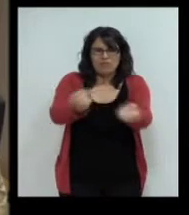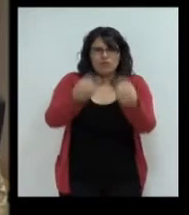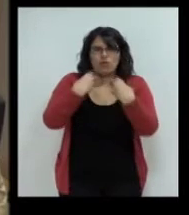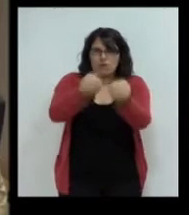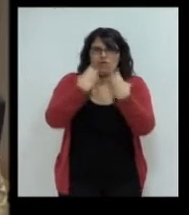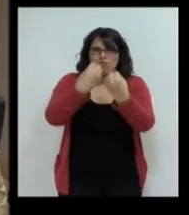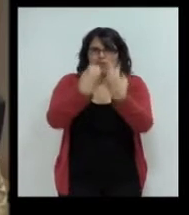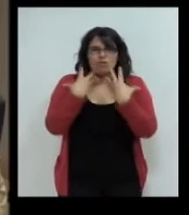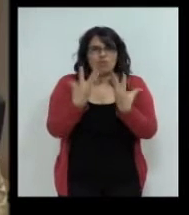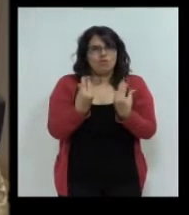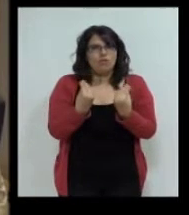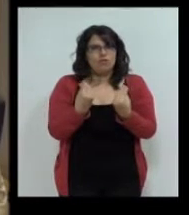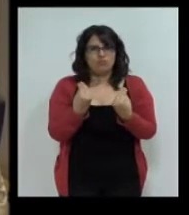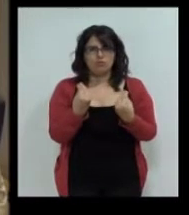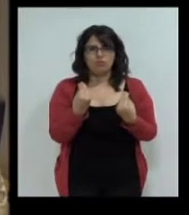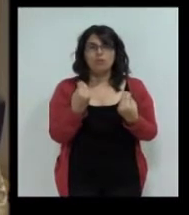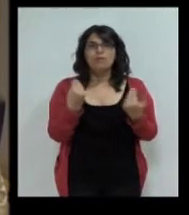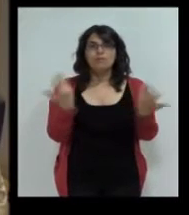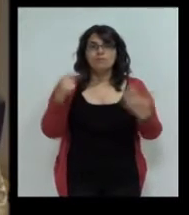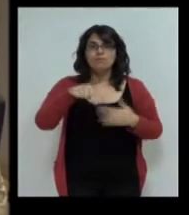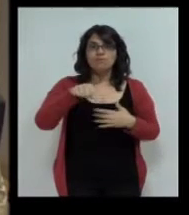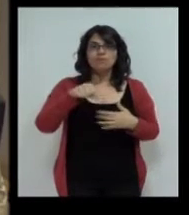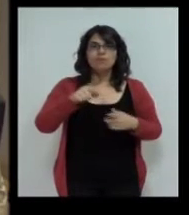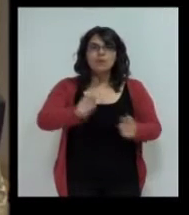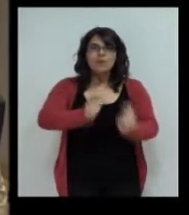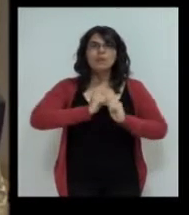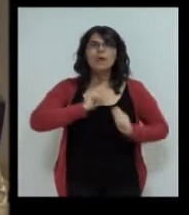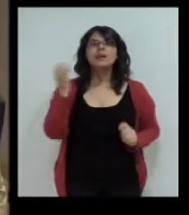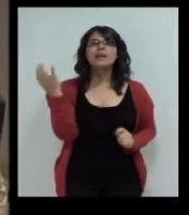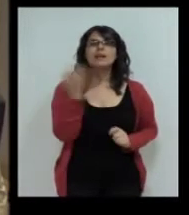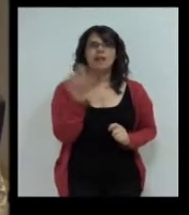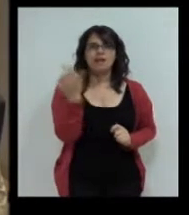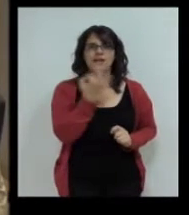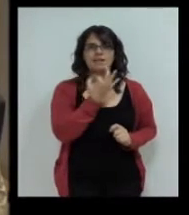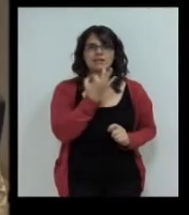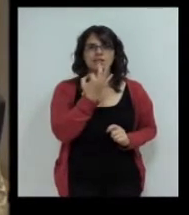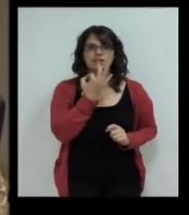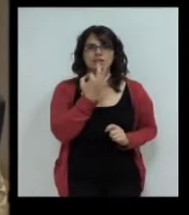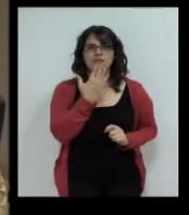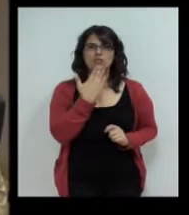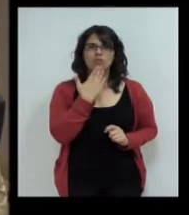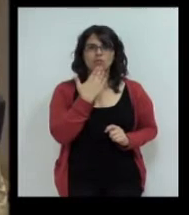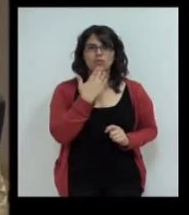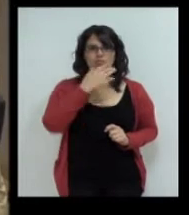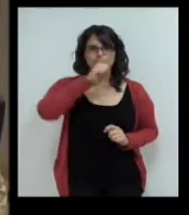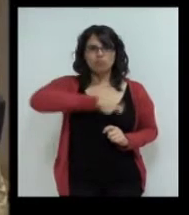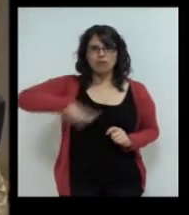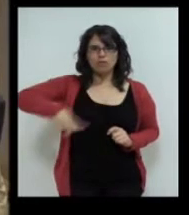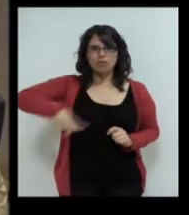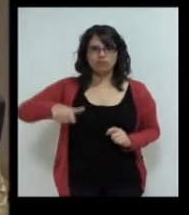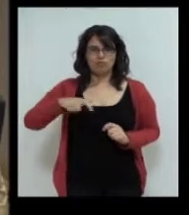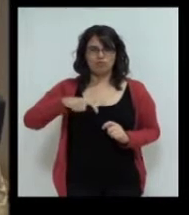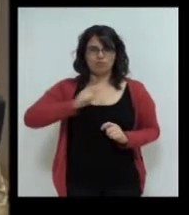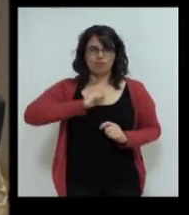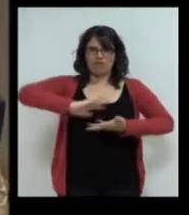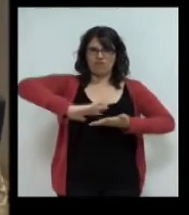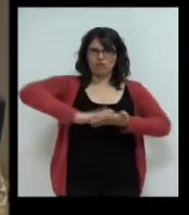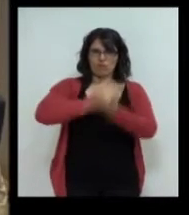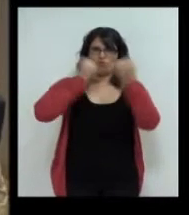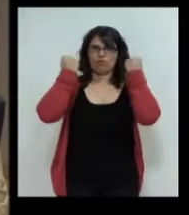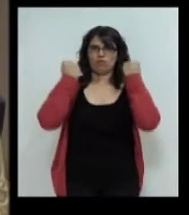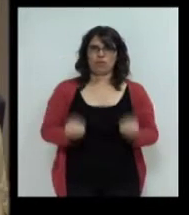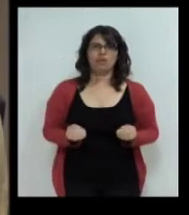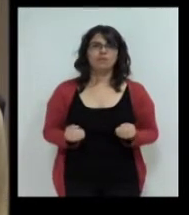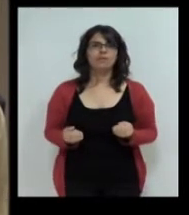de influencia, y esto marca, ¿no?, marca de muchas maneras al ser humano. Queremos analizar un